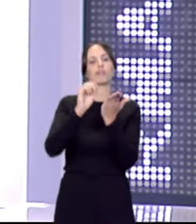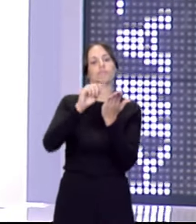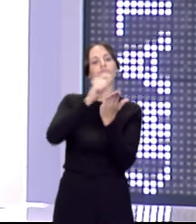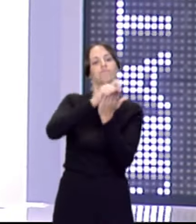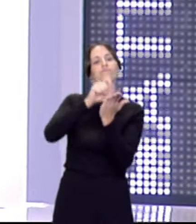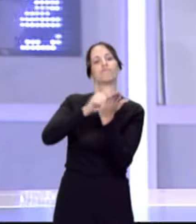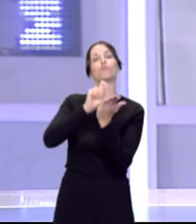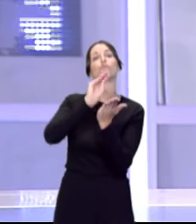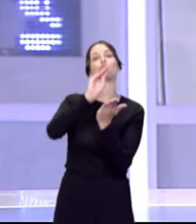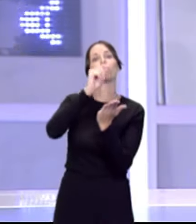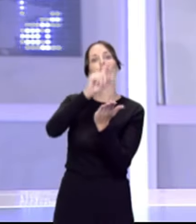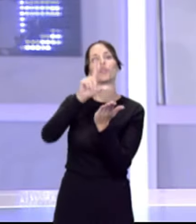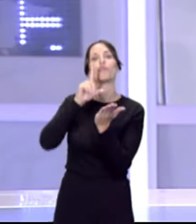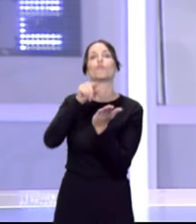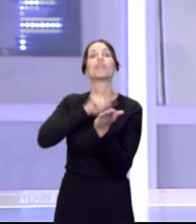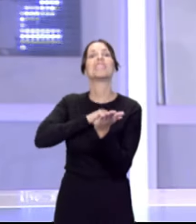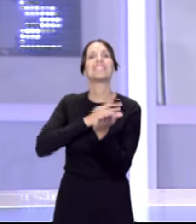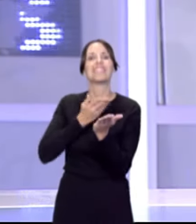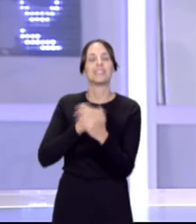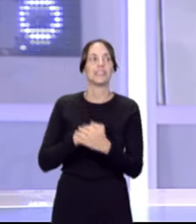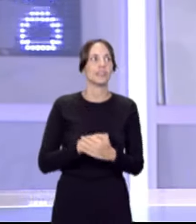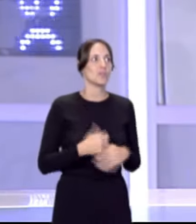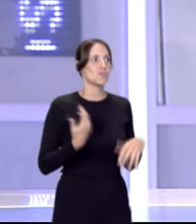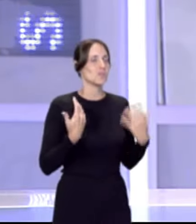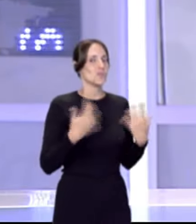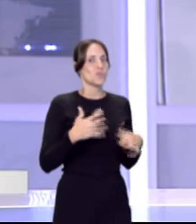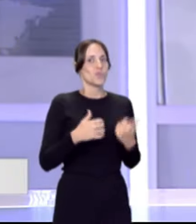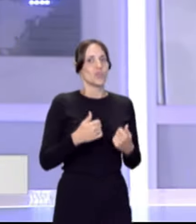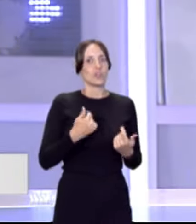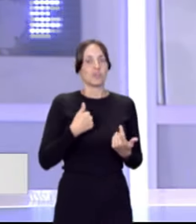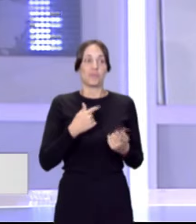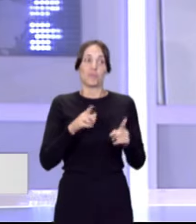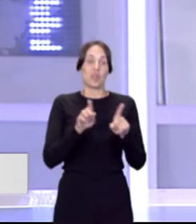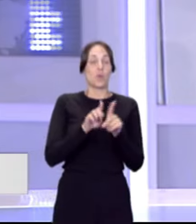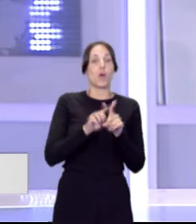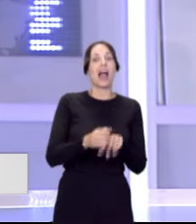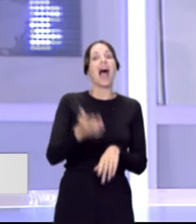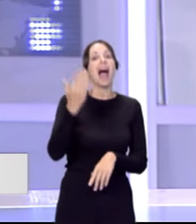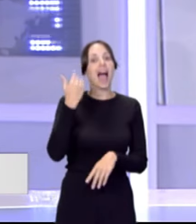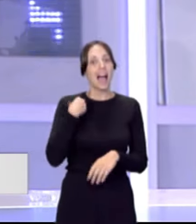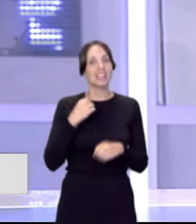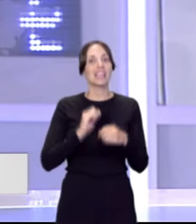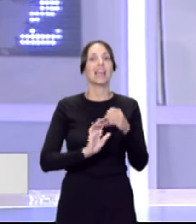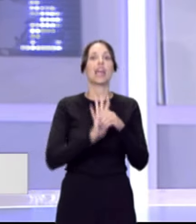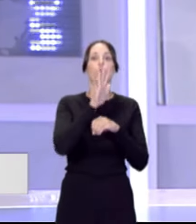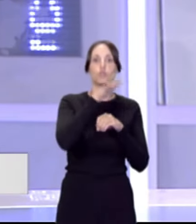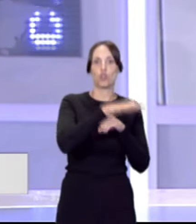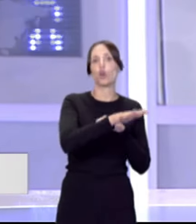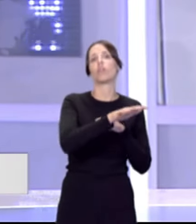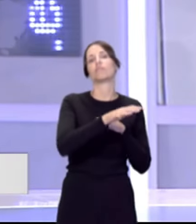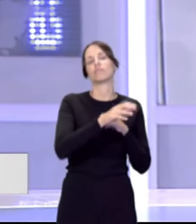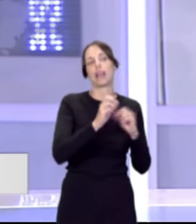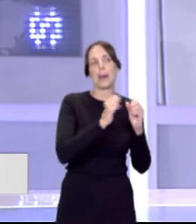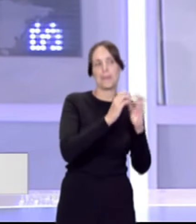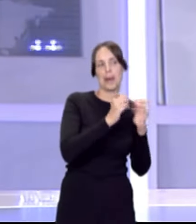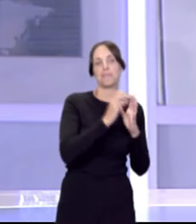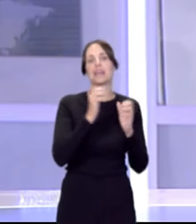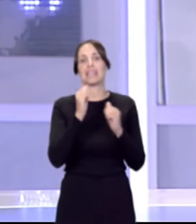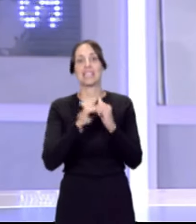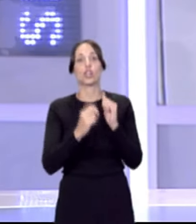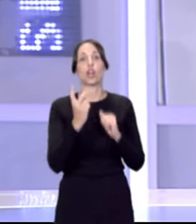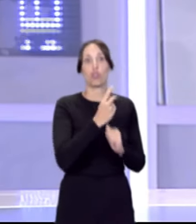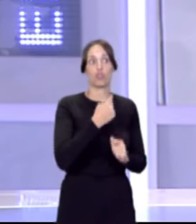Pues la verdad es que es una vertiente de ser una cara visible, como tú has dicho, de la erupción de La Palma y del Hierro, que me ha gustado mucho